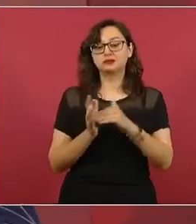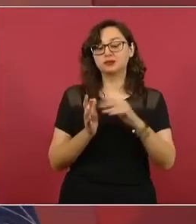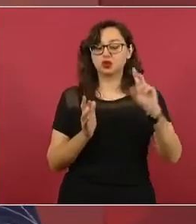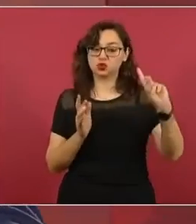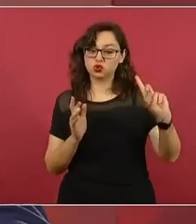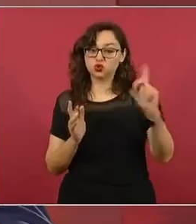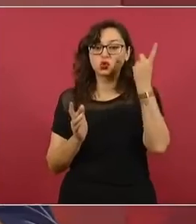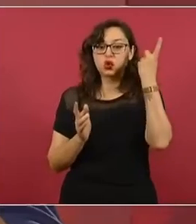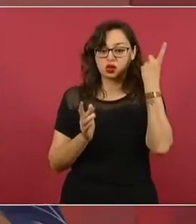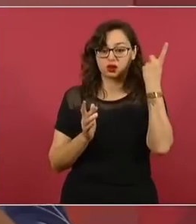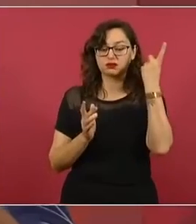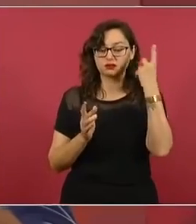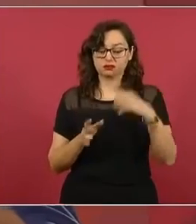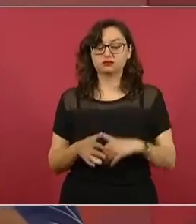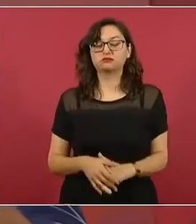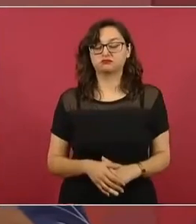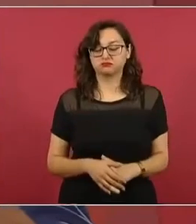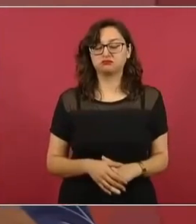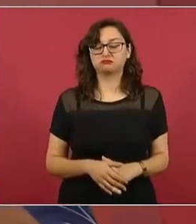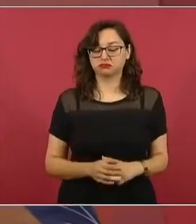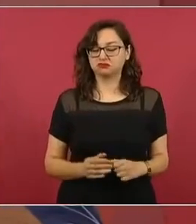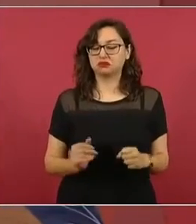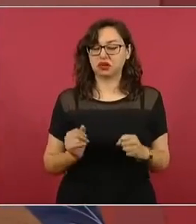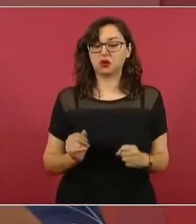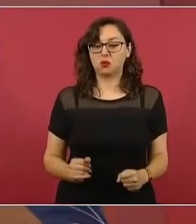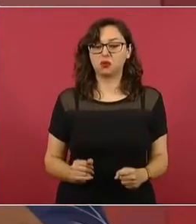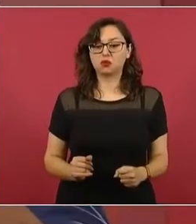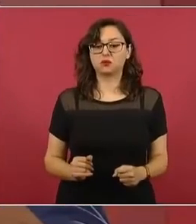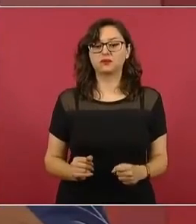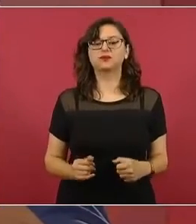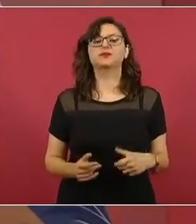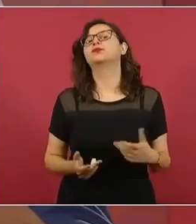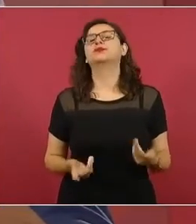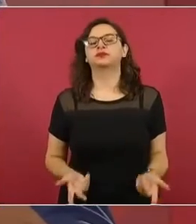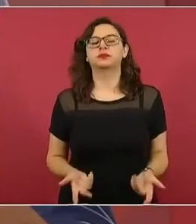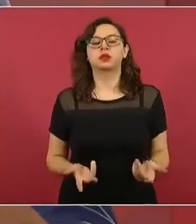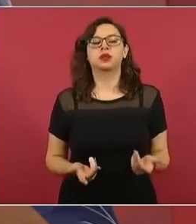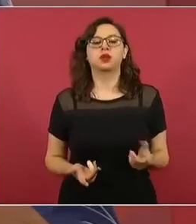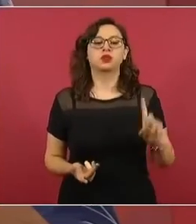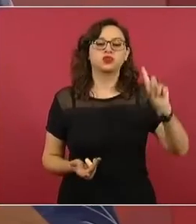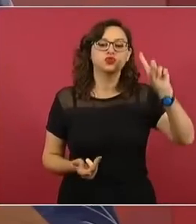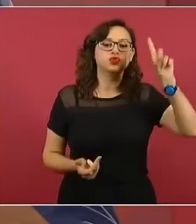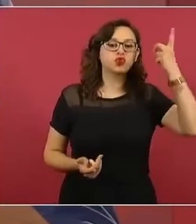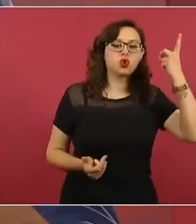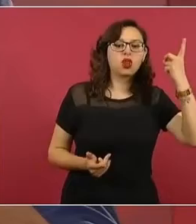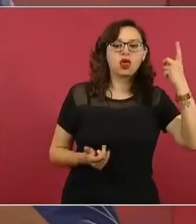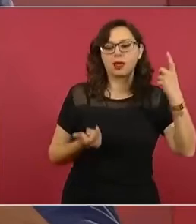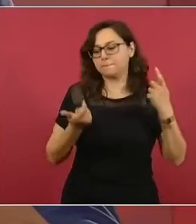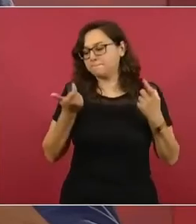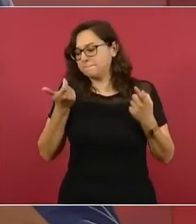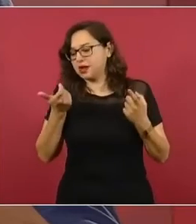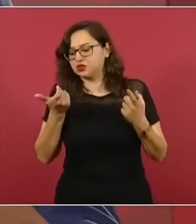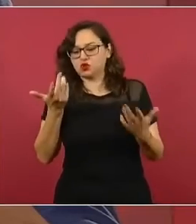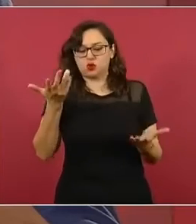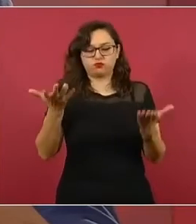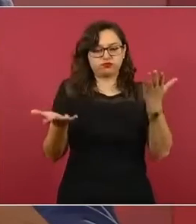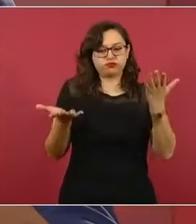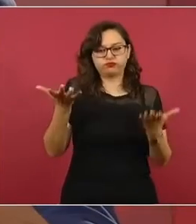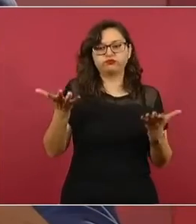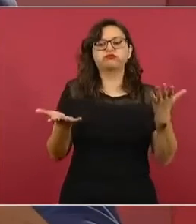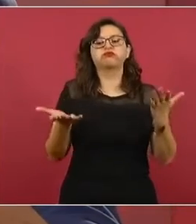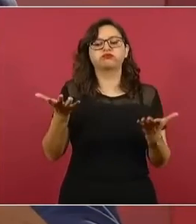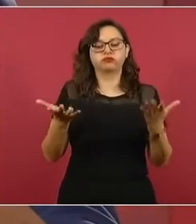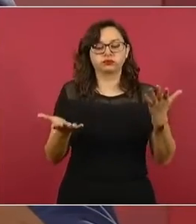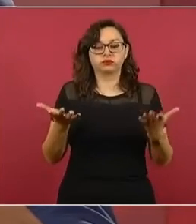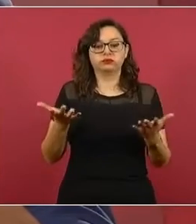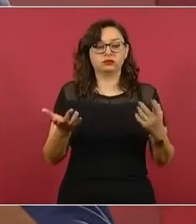Tenemos estabilidad en nuestra moneda. Ya vamos